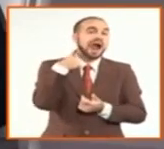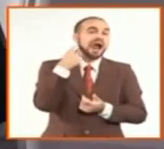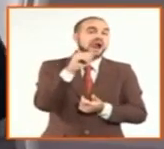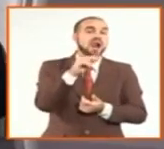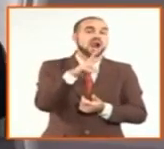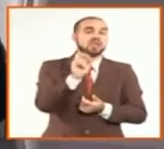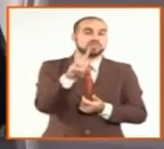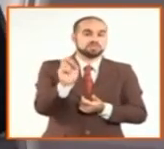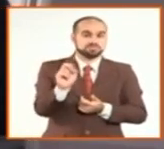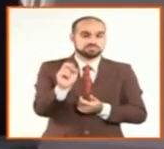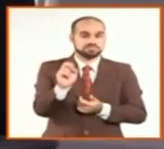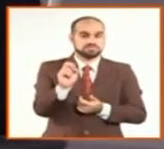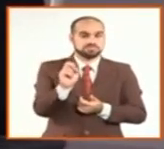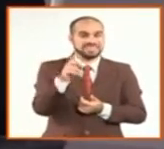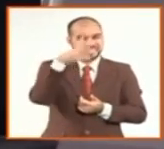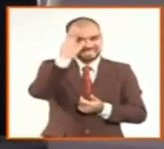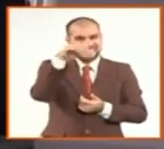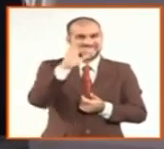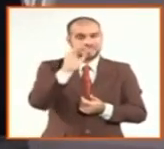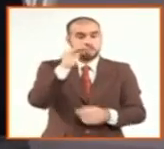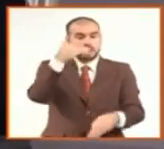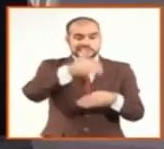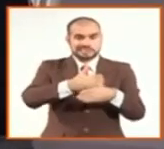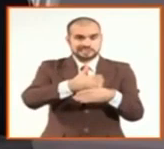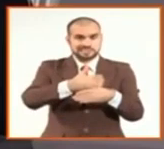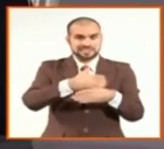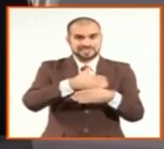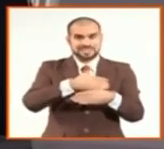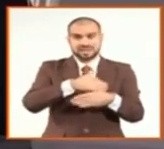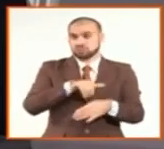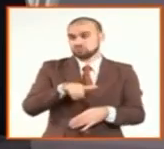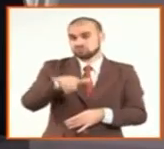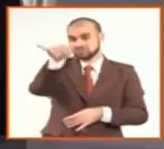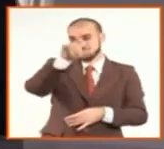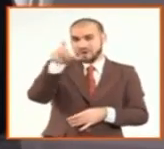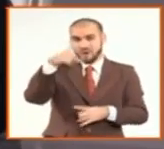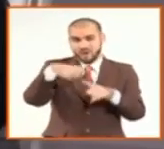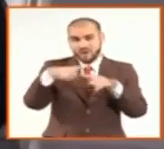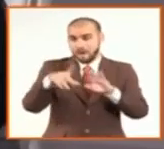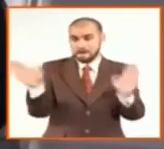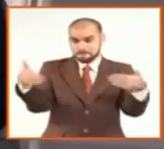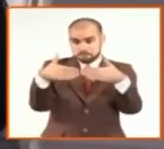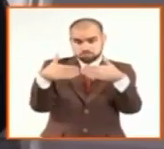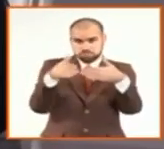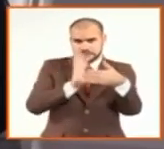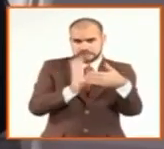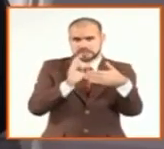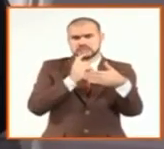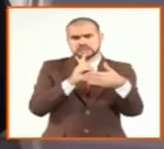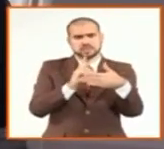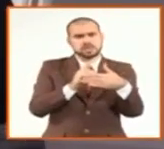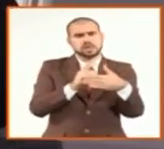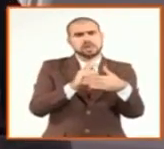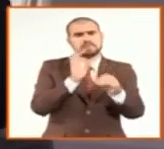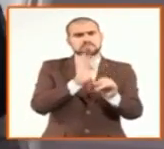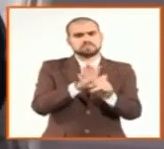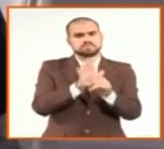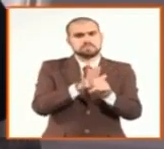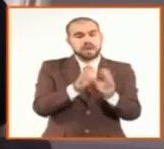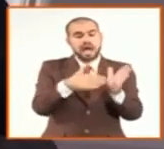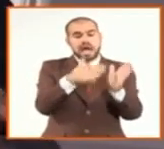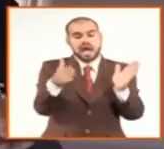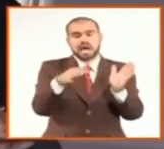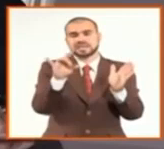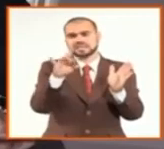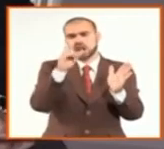que cerráramos la frontera. O sea, que después del primer trimestre del 2020 hasta el 15 de noviembre del 2021, eso